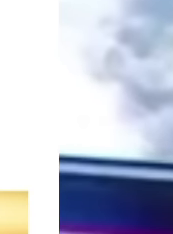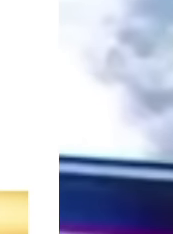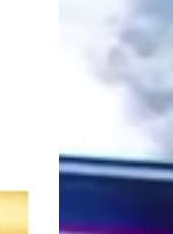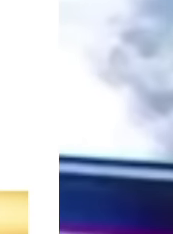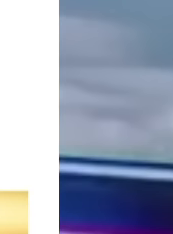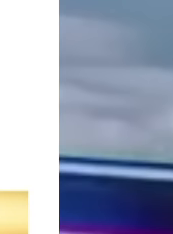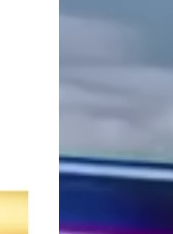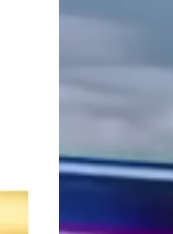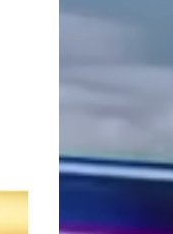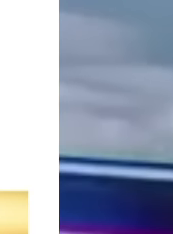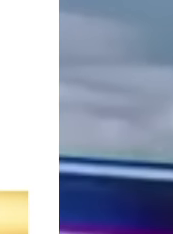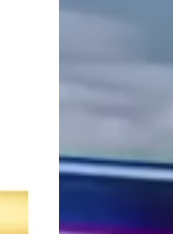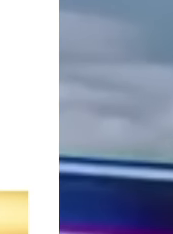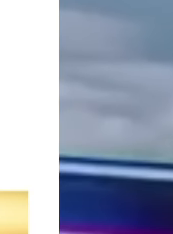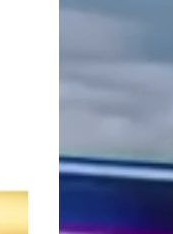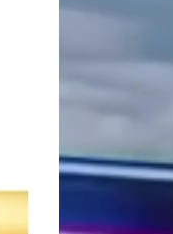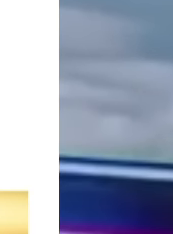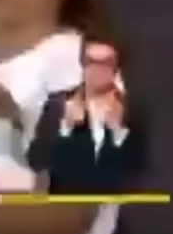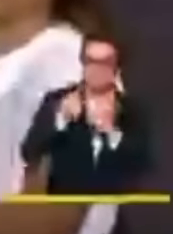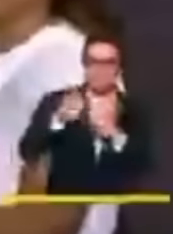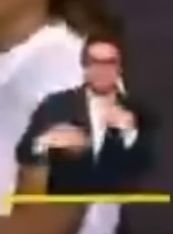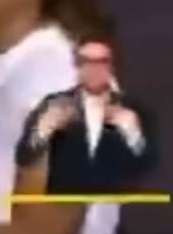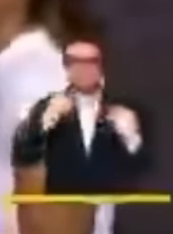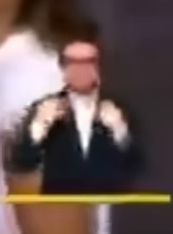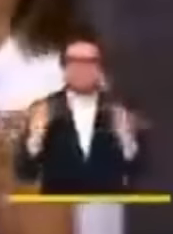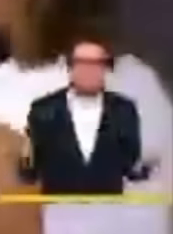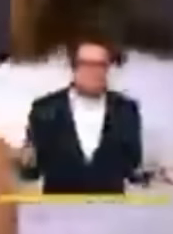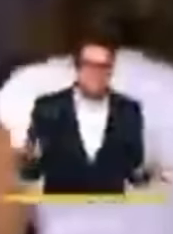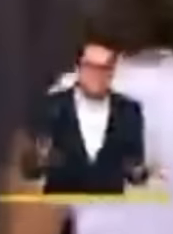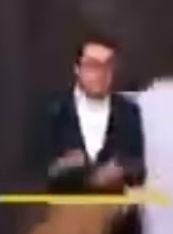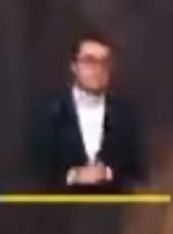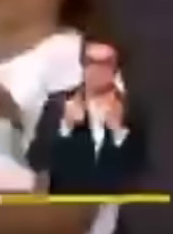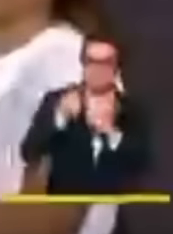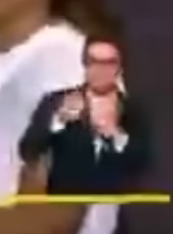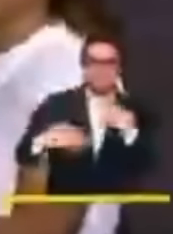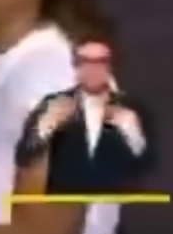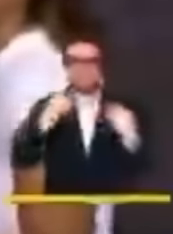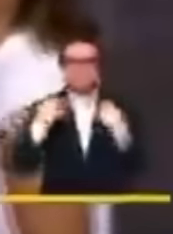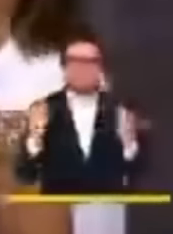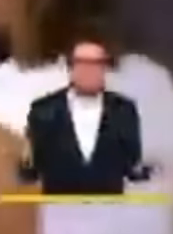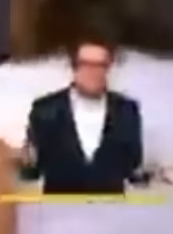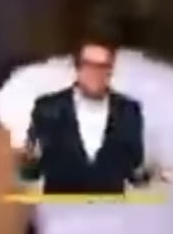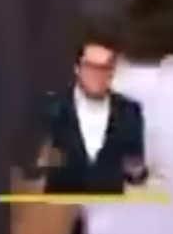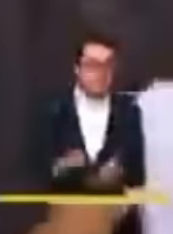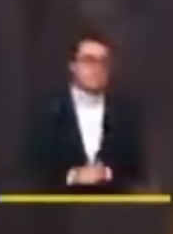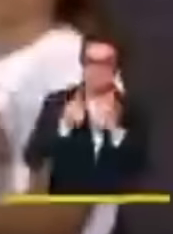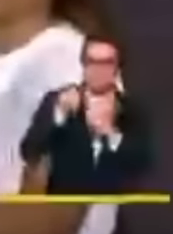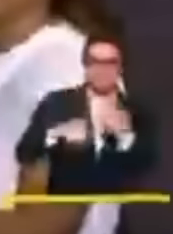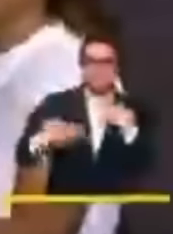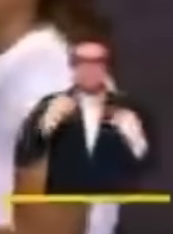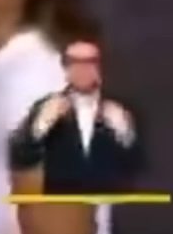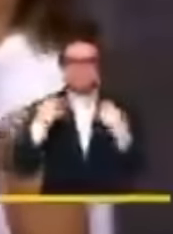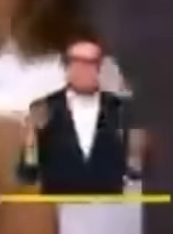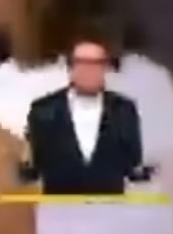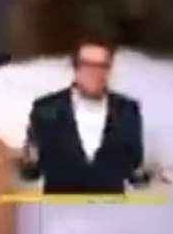ante el país nuevamente la misma laura sarabia hizo lo mismo otra vez señora laura